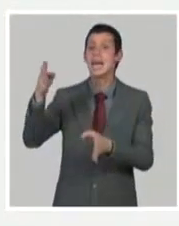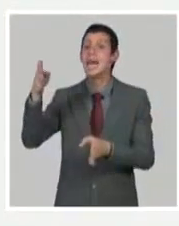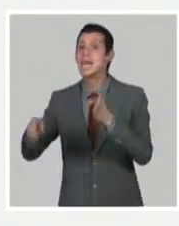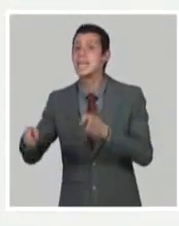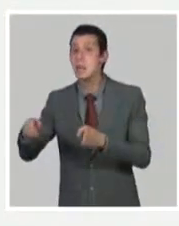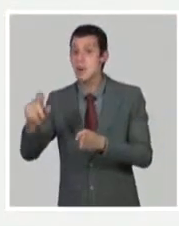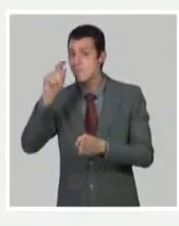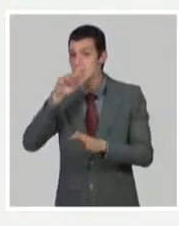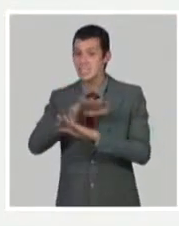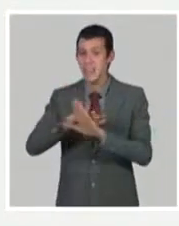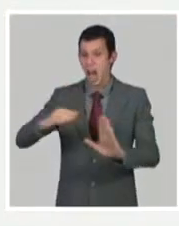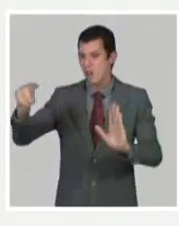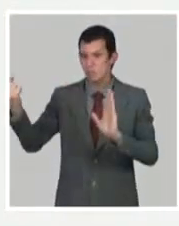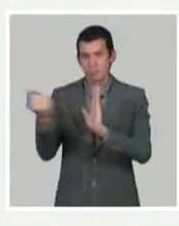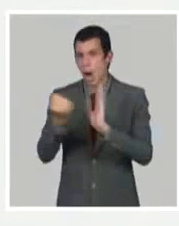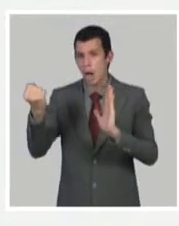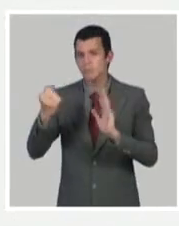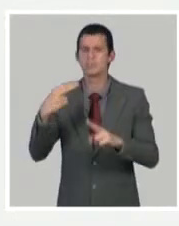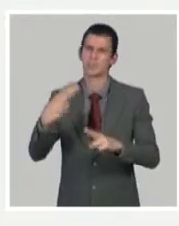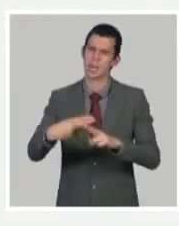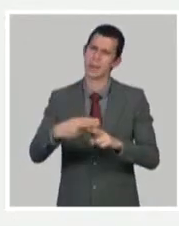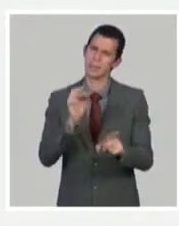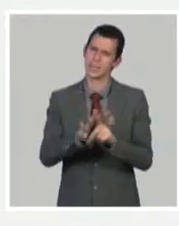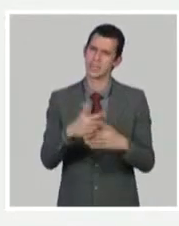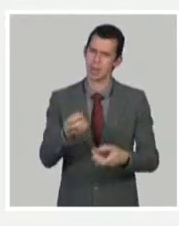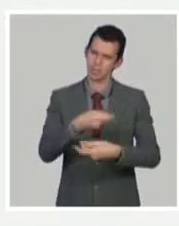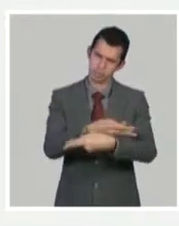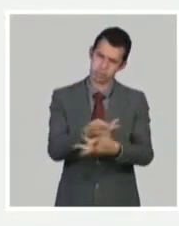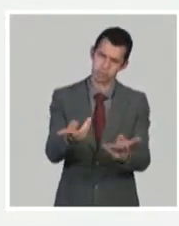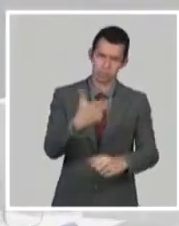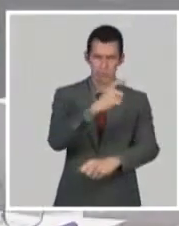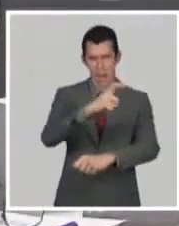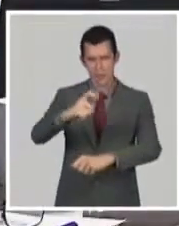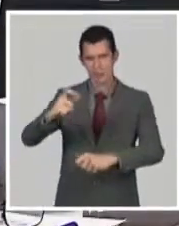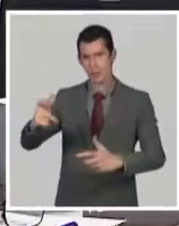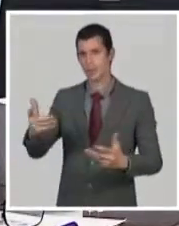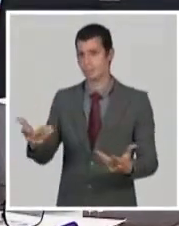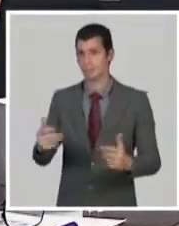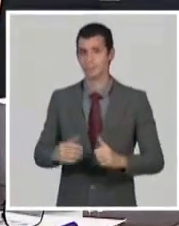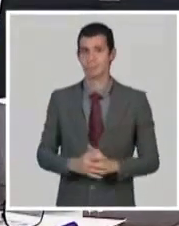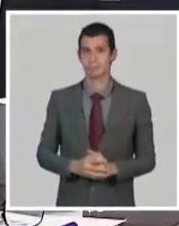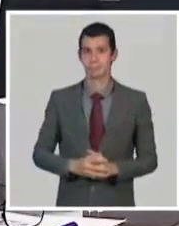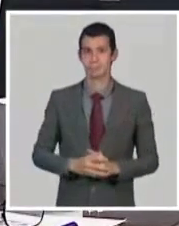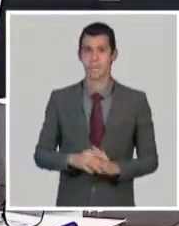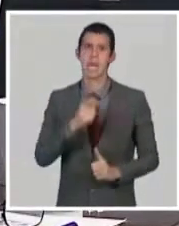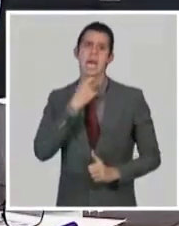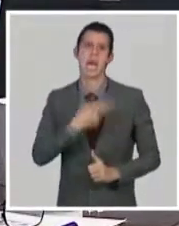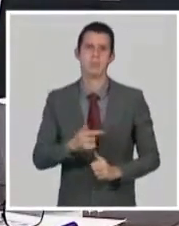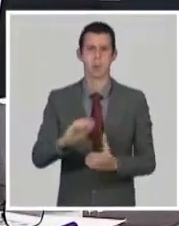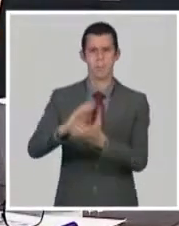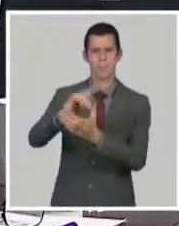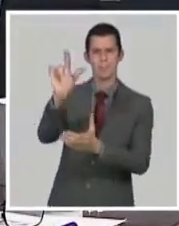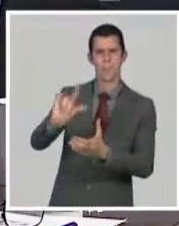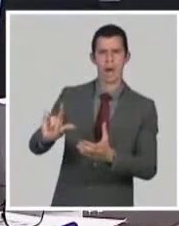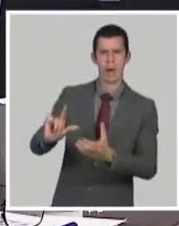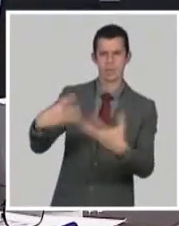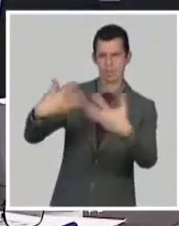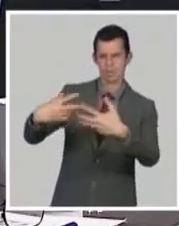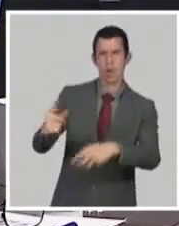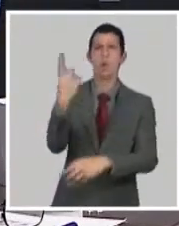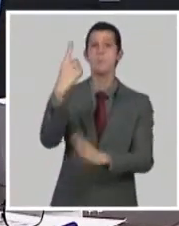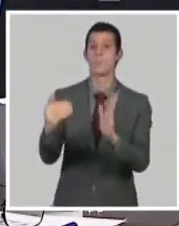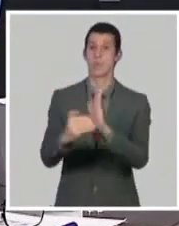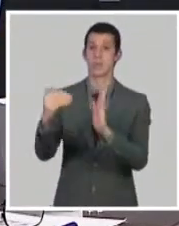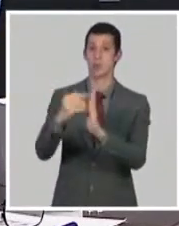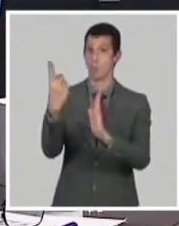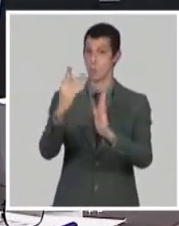candidatos vacunales, comenzar a producir y distribuir de manera masiva. 1 millón que puede producir AICA, 1 millón que puede producir Biosen en